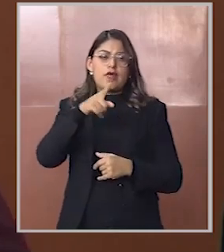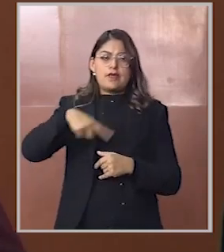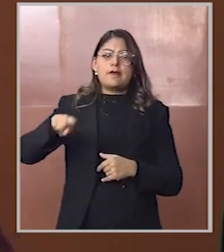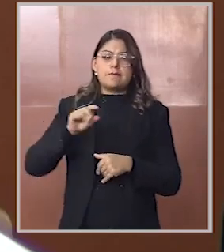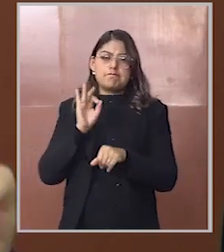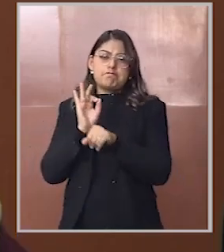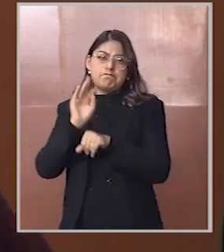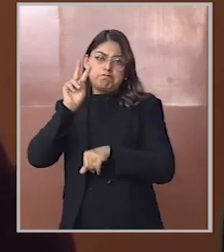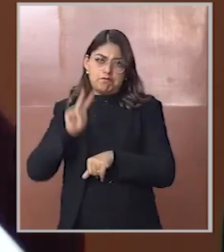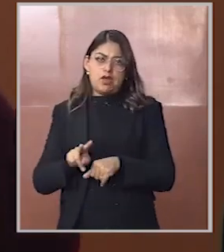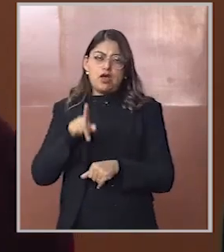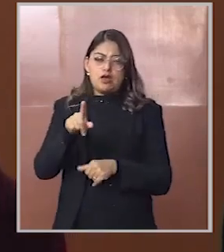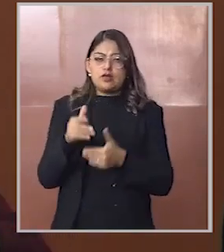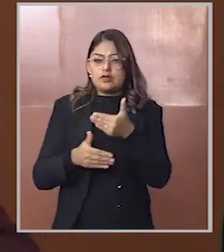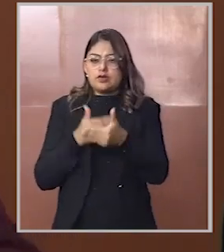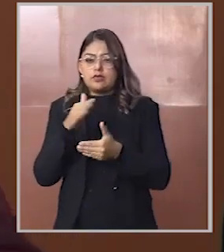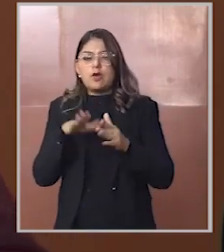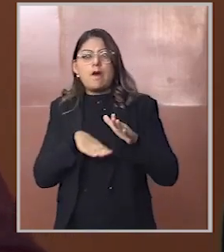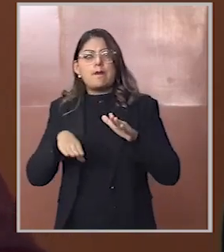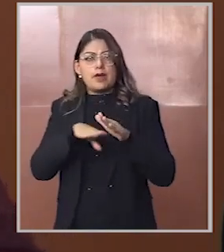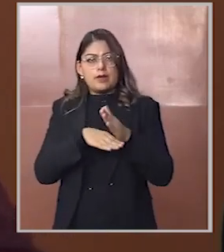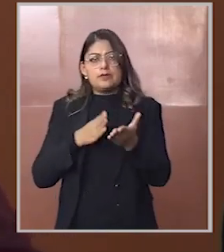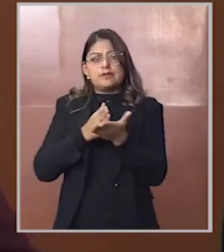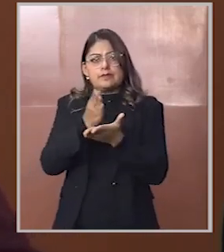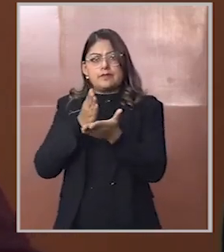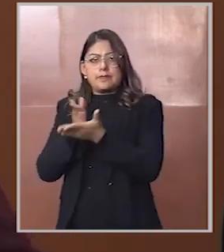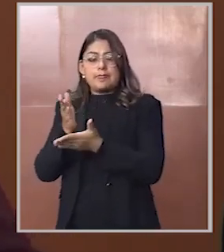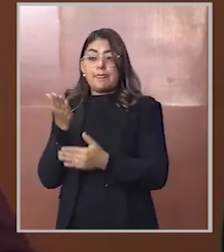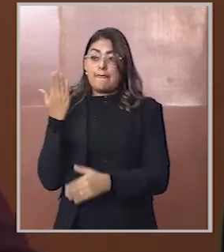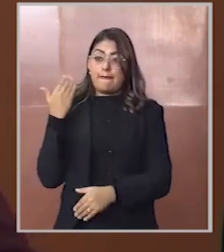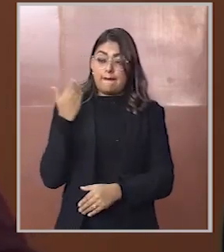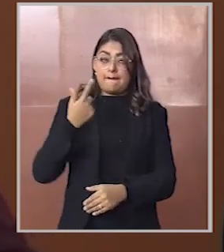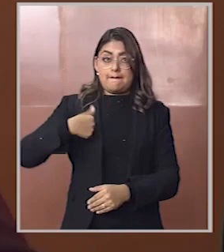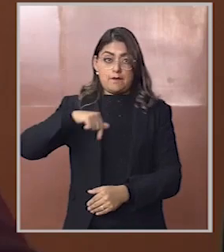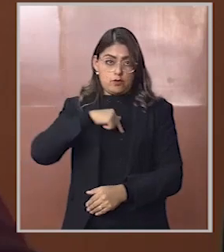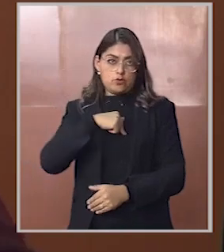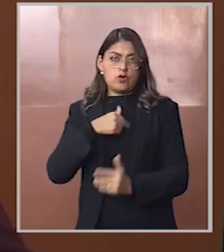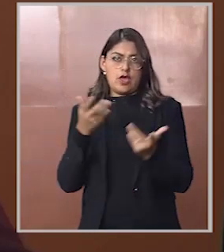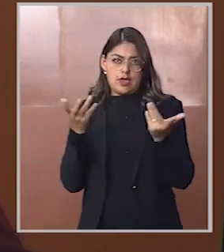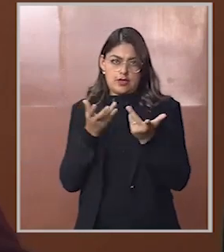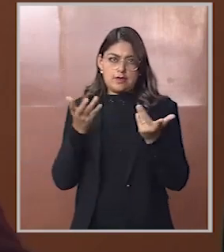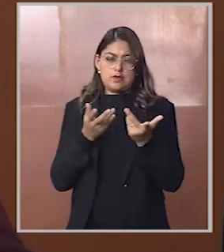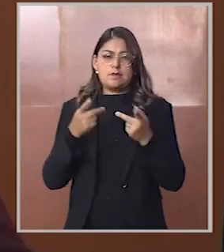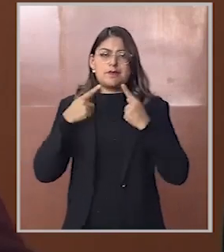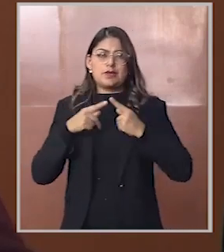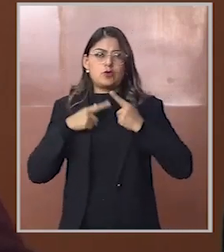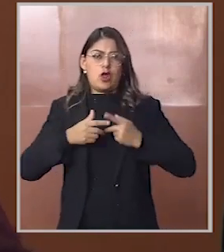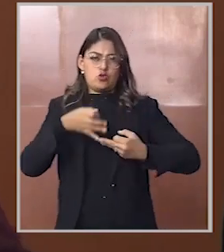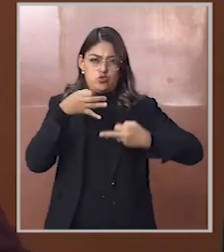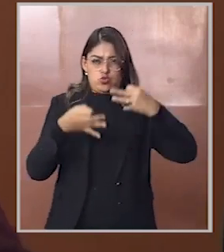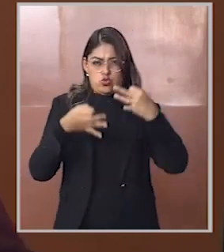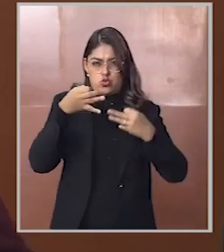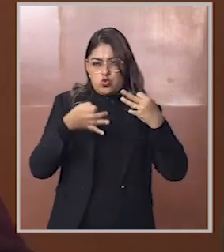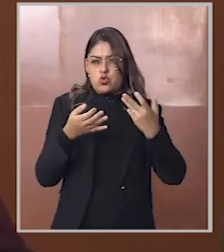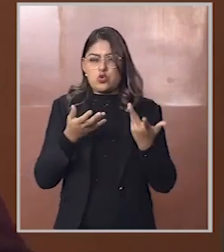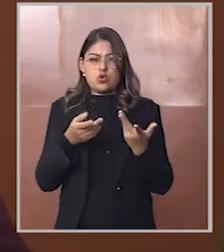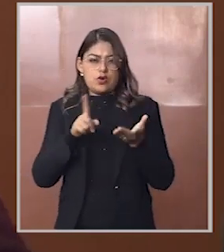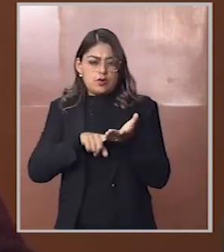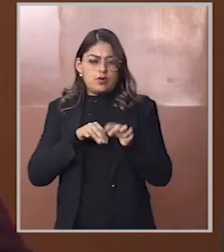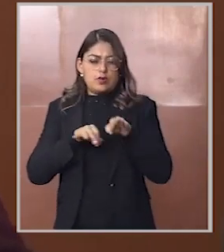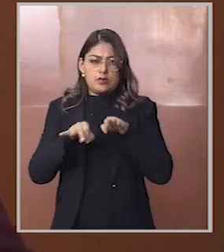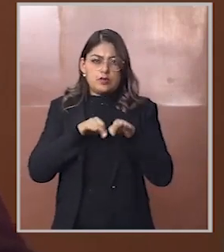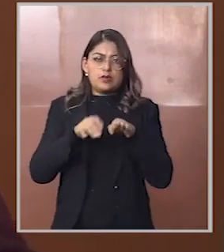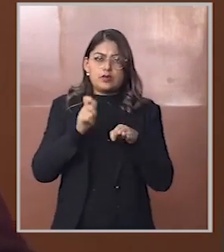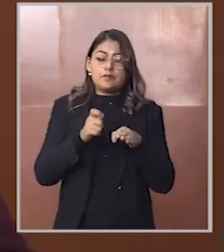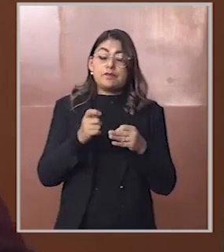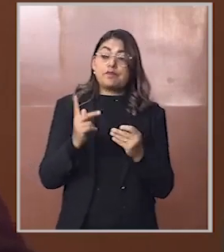básicos en noviembre pasado aplicamos un cuestionario a las personas asesoras jurídicas del instituto en el cual se